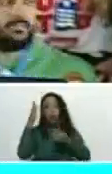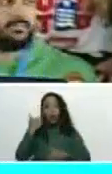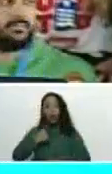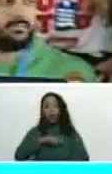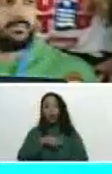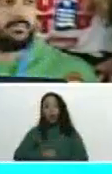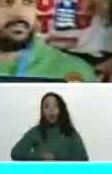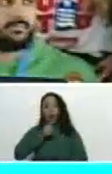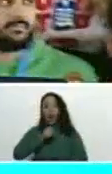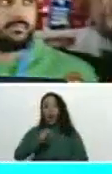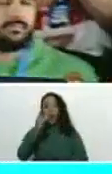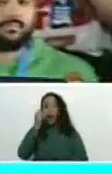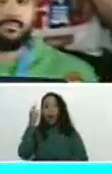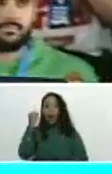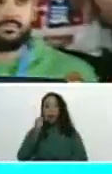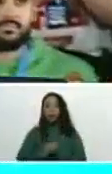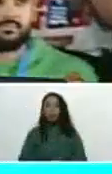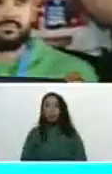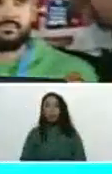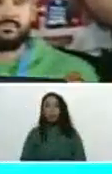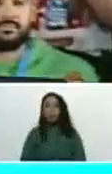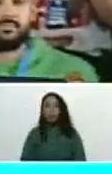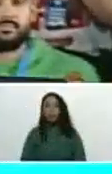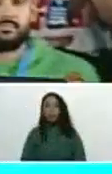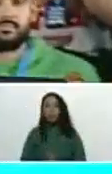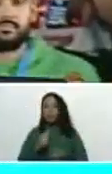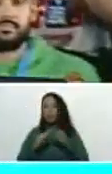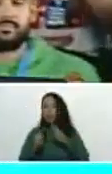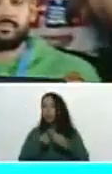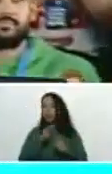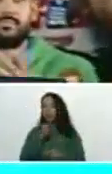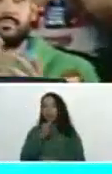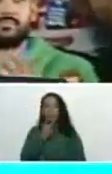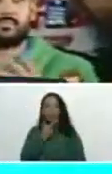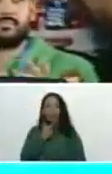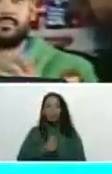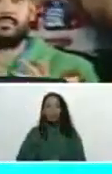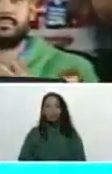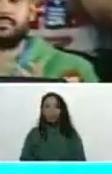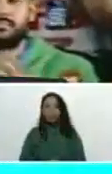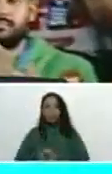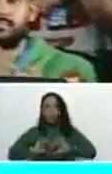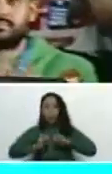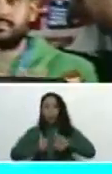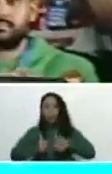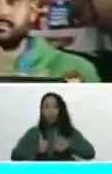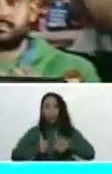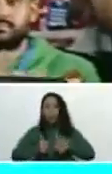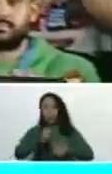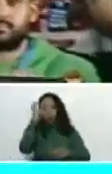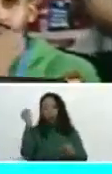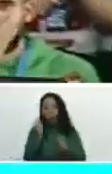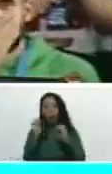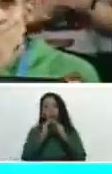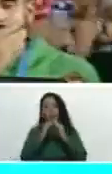abuelos y nuestras abuelas. Ah, qué cosa tan bella, vale. Empezando por el hogar de cada